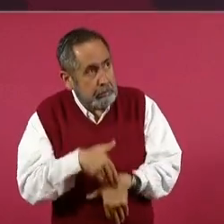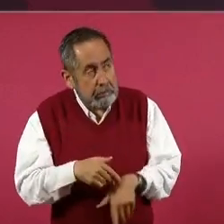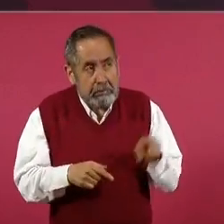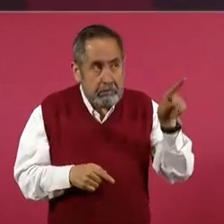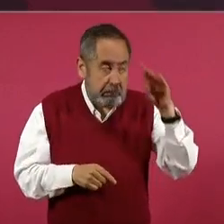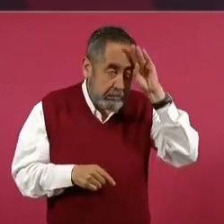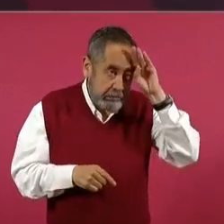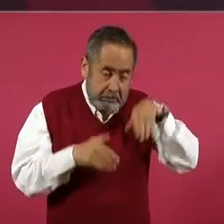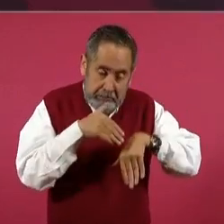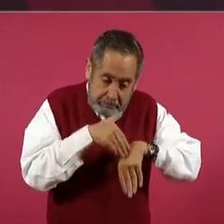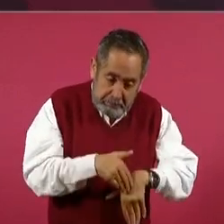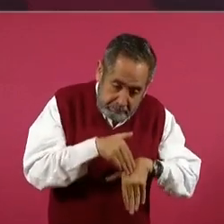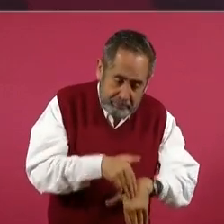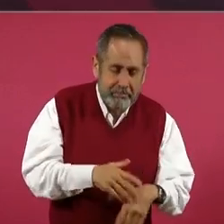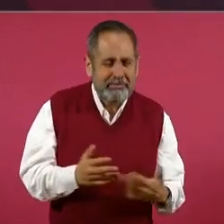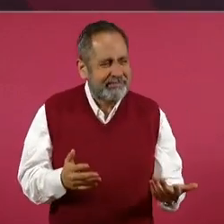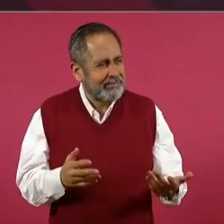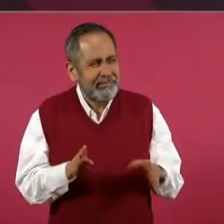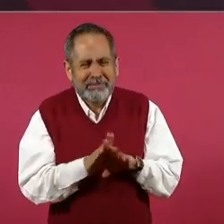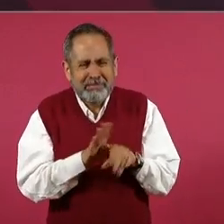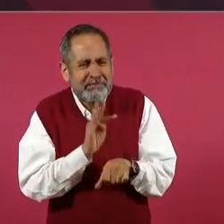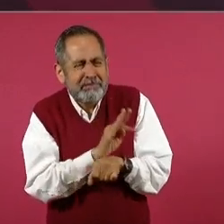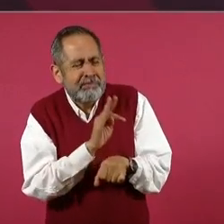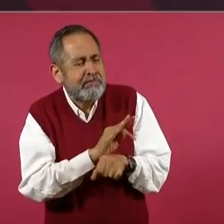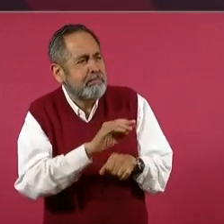dándole preferencia a las empresas extranjeras,